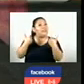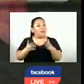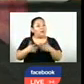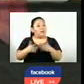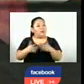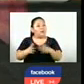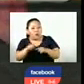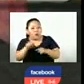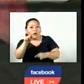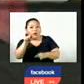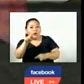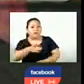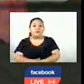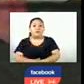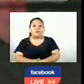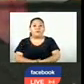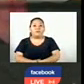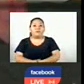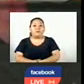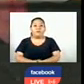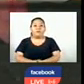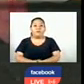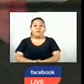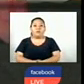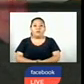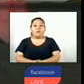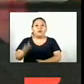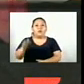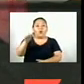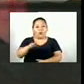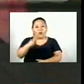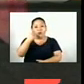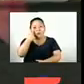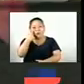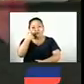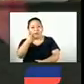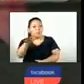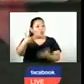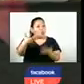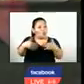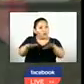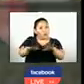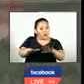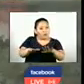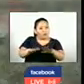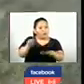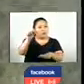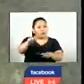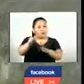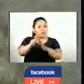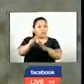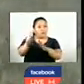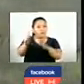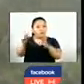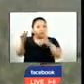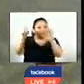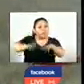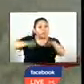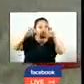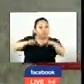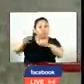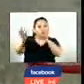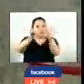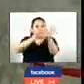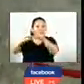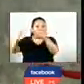que pasará desapercibida el pronóstico nos da actividades sobre promedio cuando viene al desarrollo de tormentas y huracanes